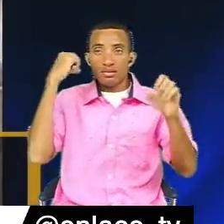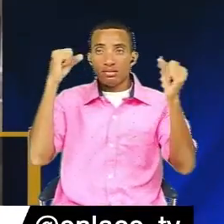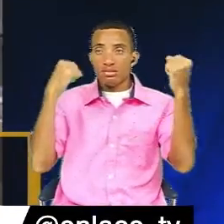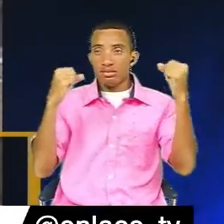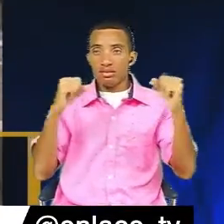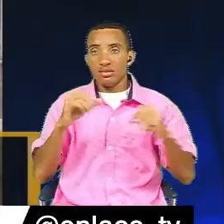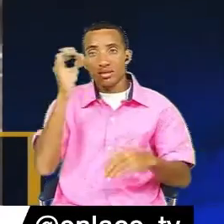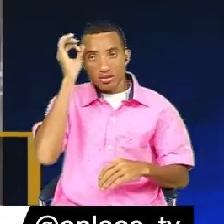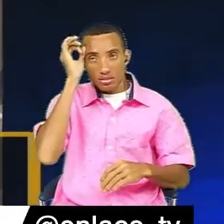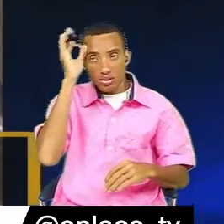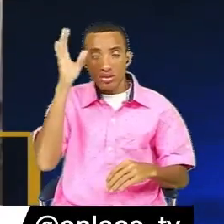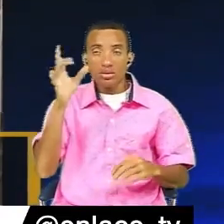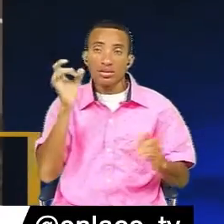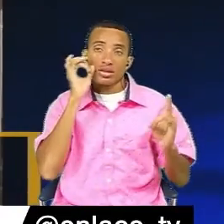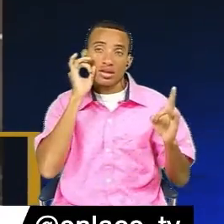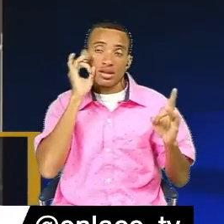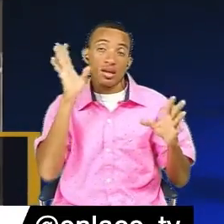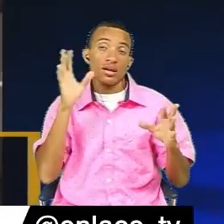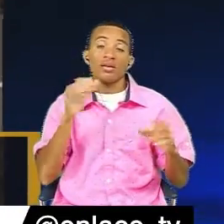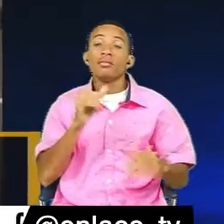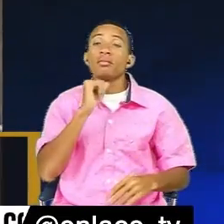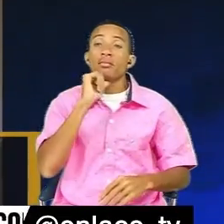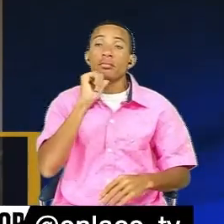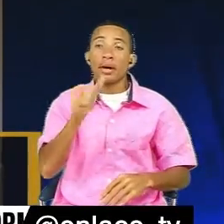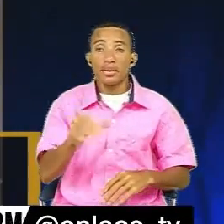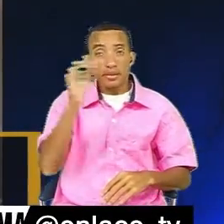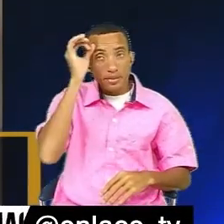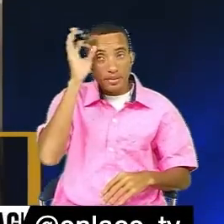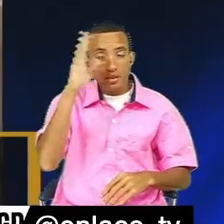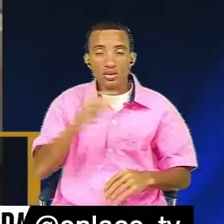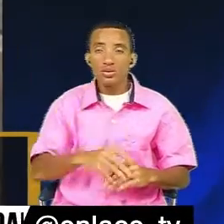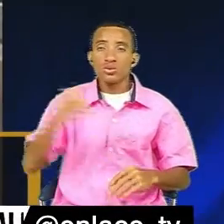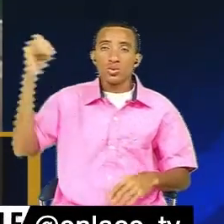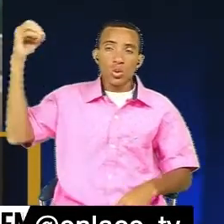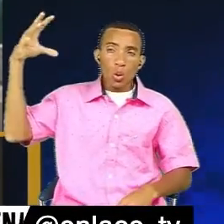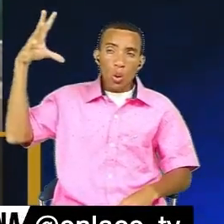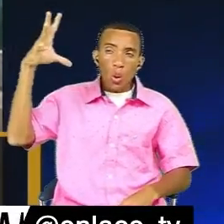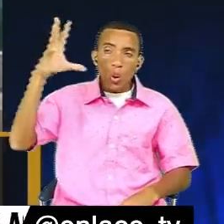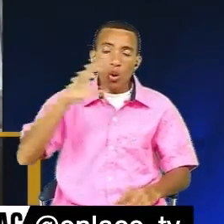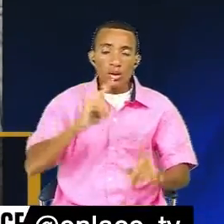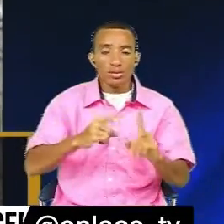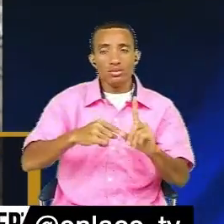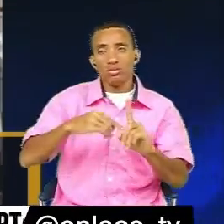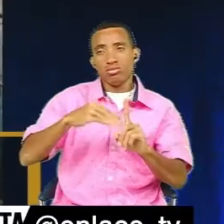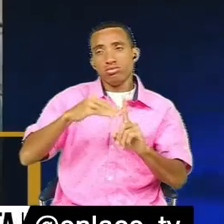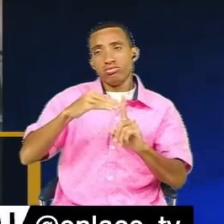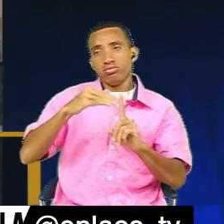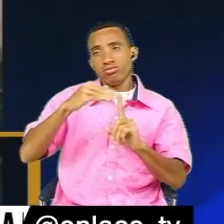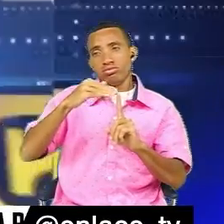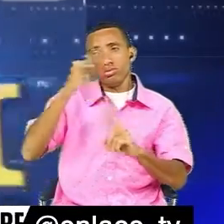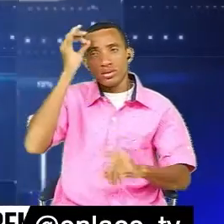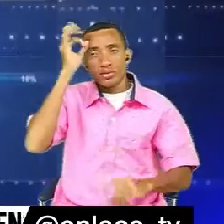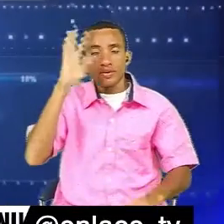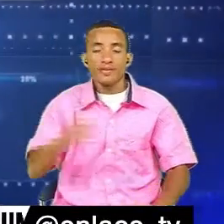expectativa de que el daño sea grande debido, según manifiestan, a las altas temperaturas que puedan generar una emergencia en este